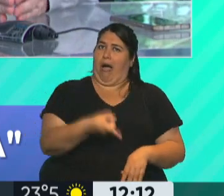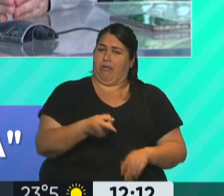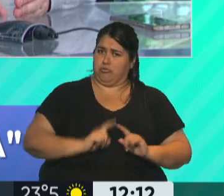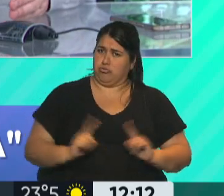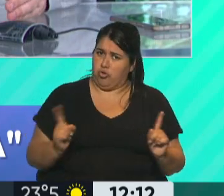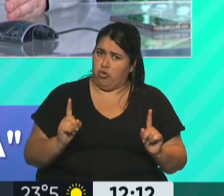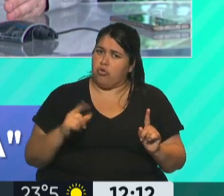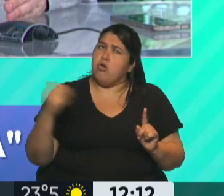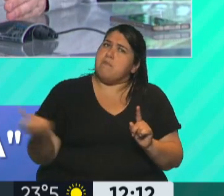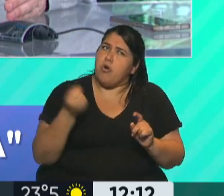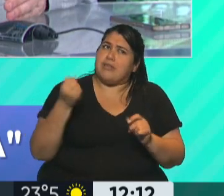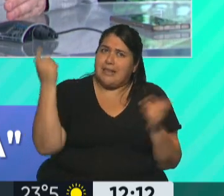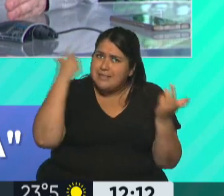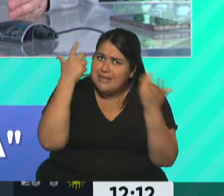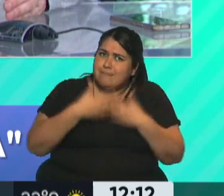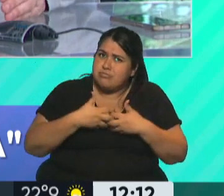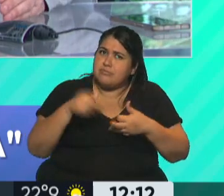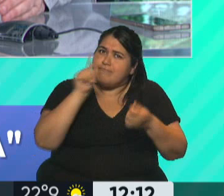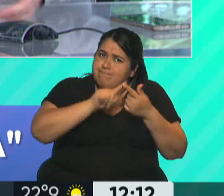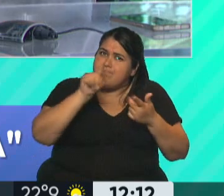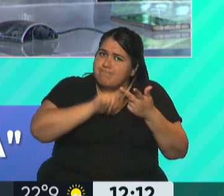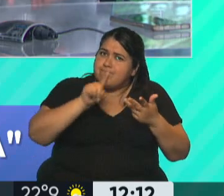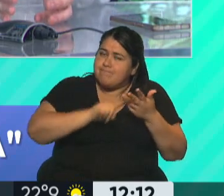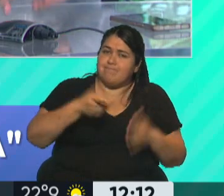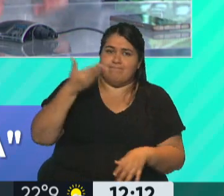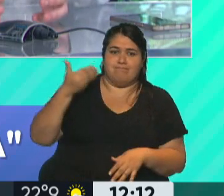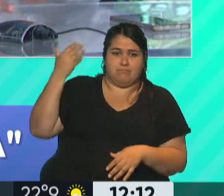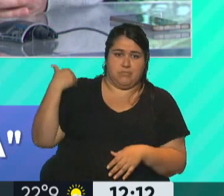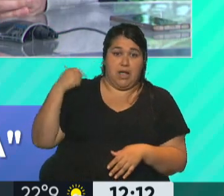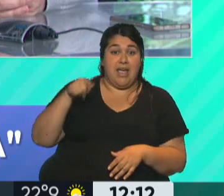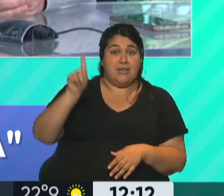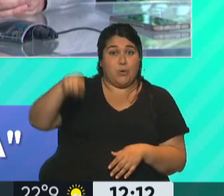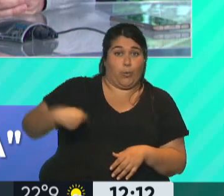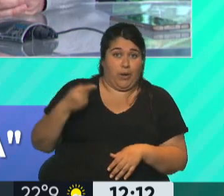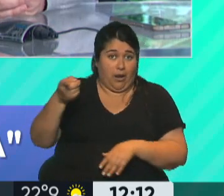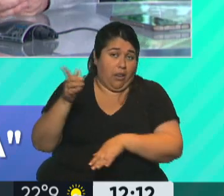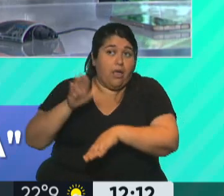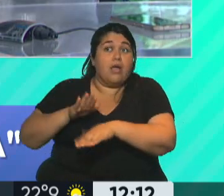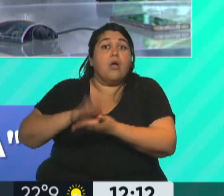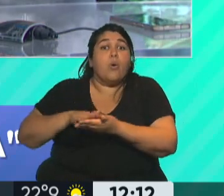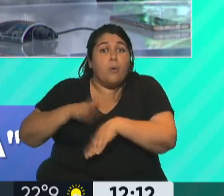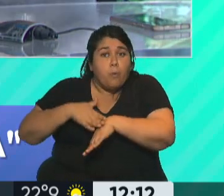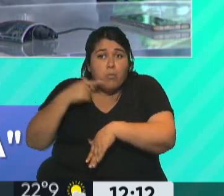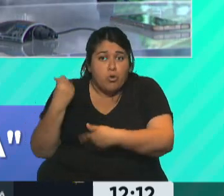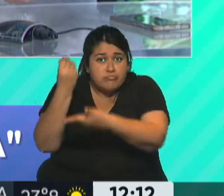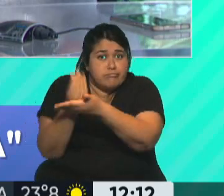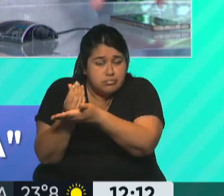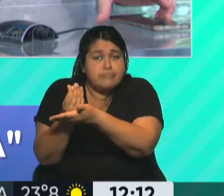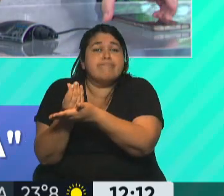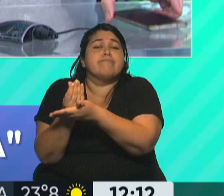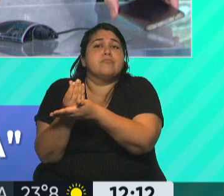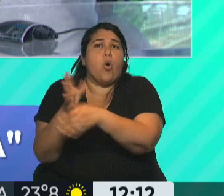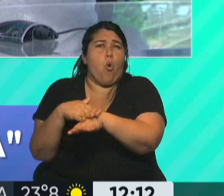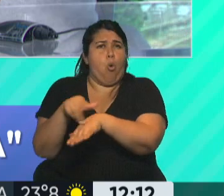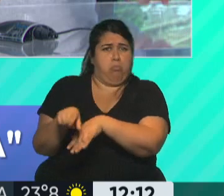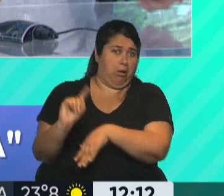fenómenos, que de mi punto de vista, Javier Milei es la consecuencia y no la causa, ¿no? Entonces, después aparece una segunda cuestión, que si el